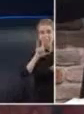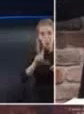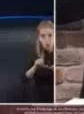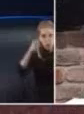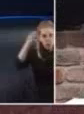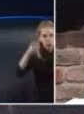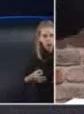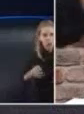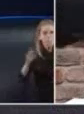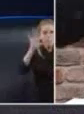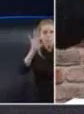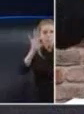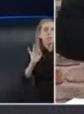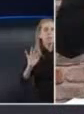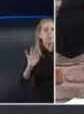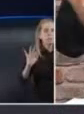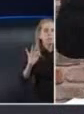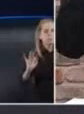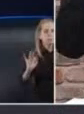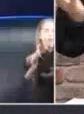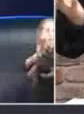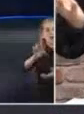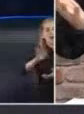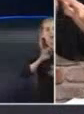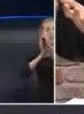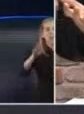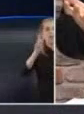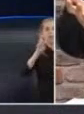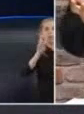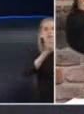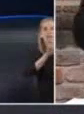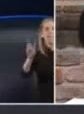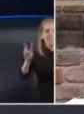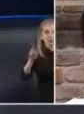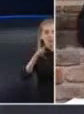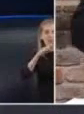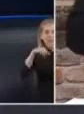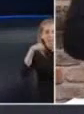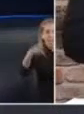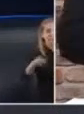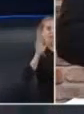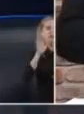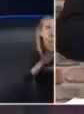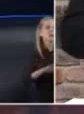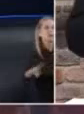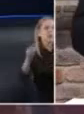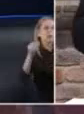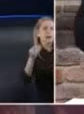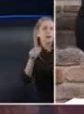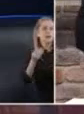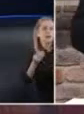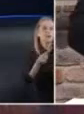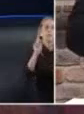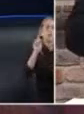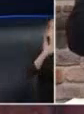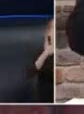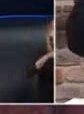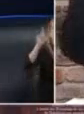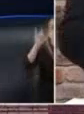superan los tres tipos de los superen los 300 pesos la realidad nadie tiene idea en un mes es muchísimo tiempo en la